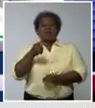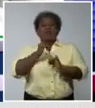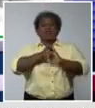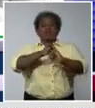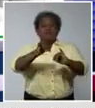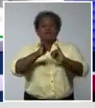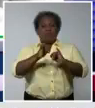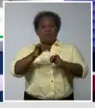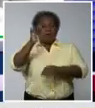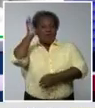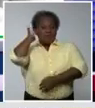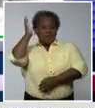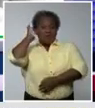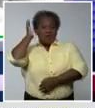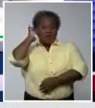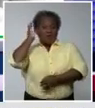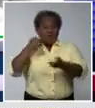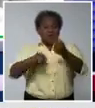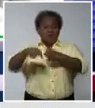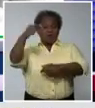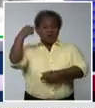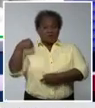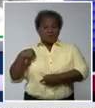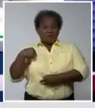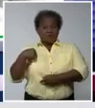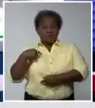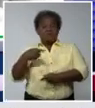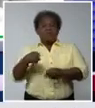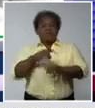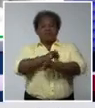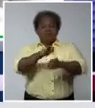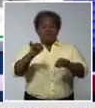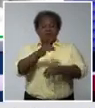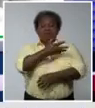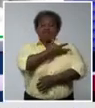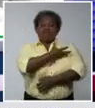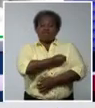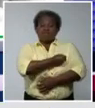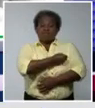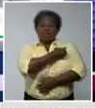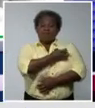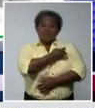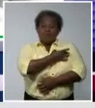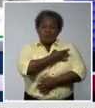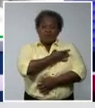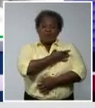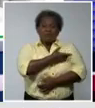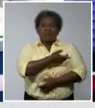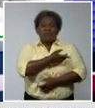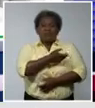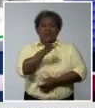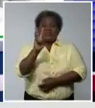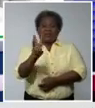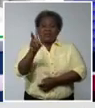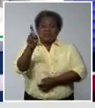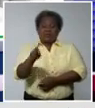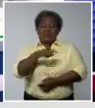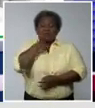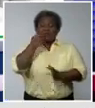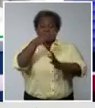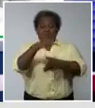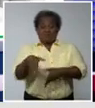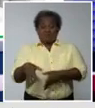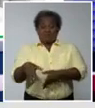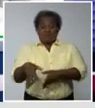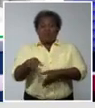de prensa en el día de ayer. Se reporta lamentablemente el fallecimiento de 3 personas. Fueron